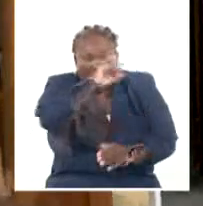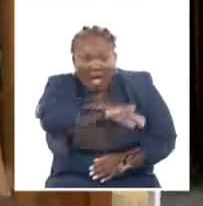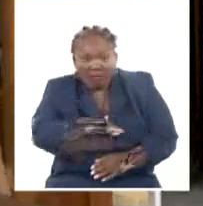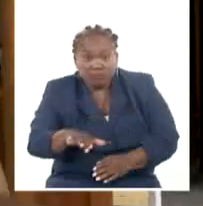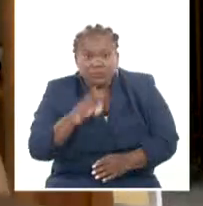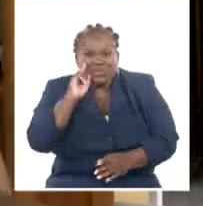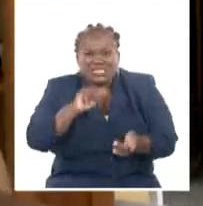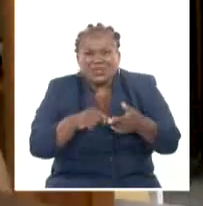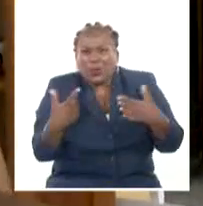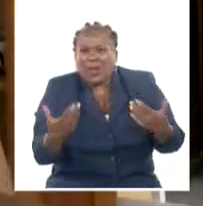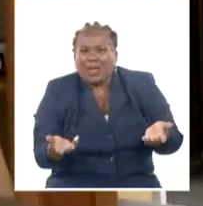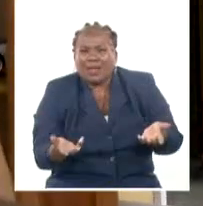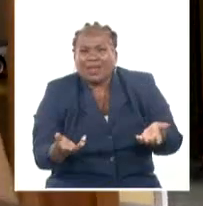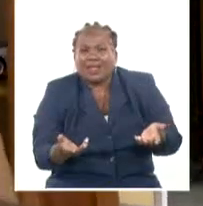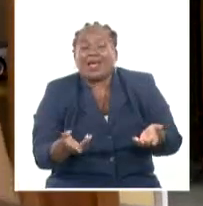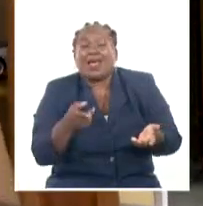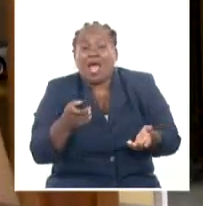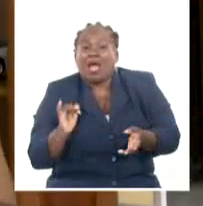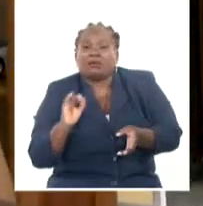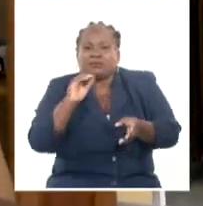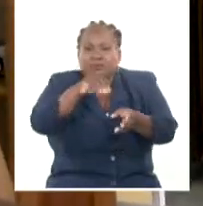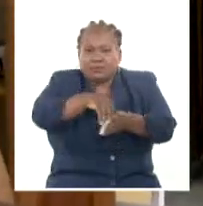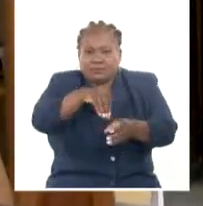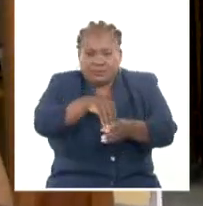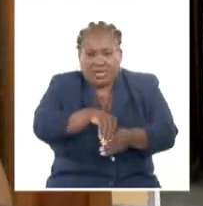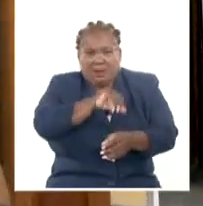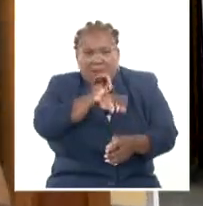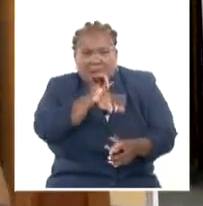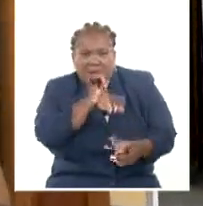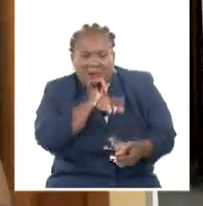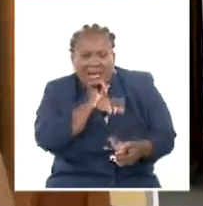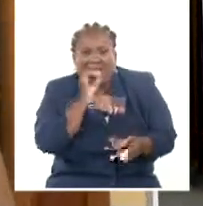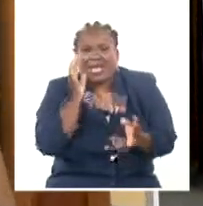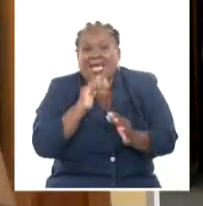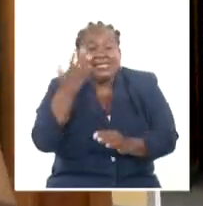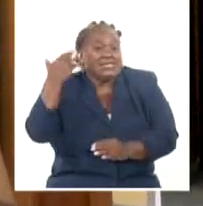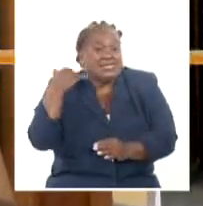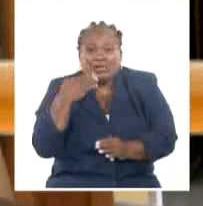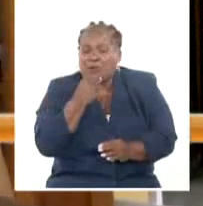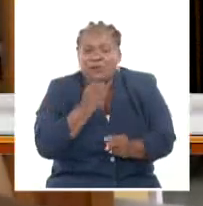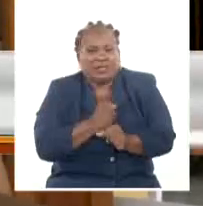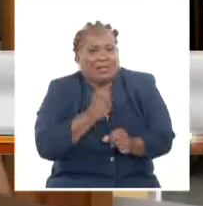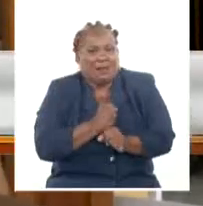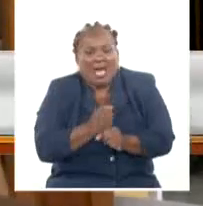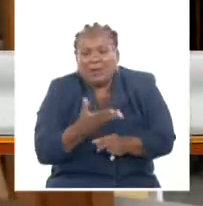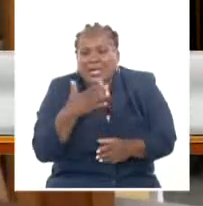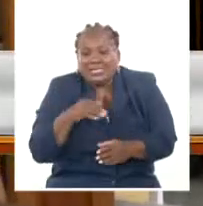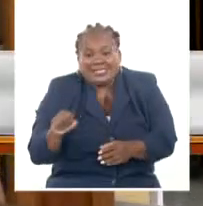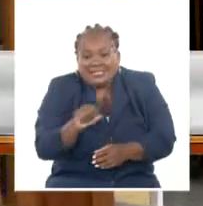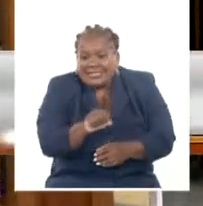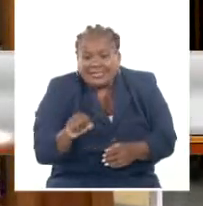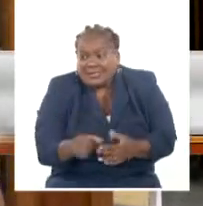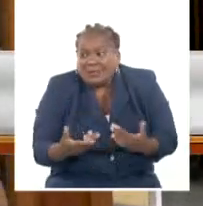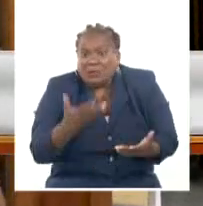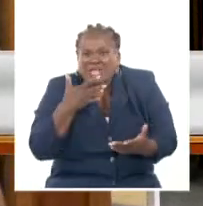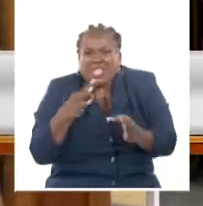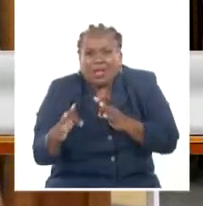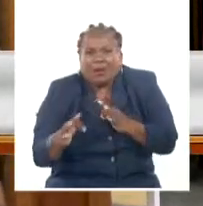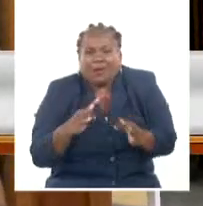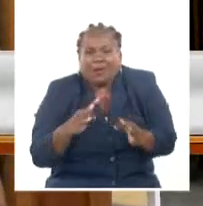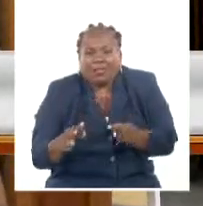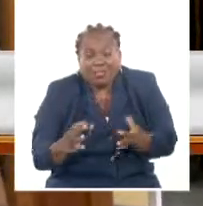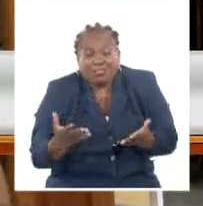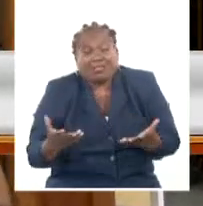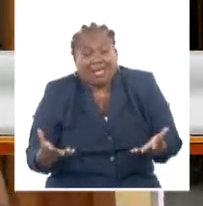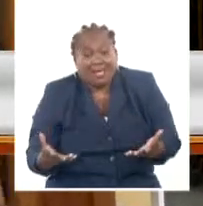de incorporar madres trabajadoras que hoy no tenían círculo en nuestra entidad y que